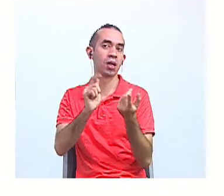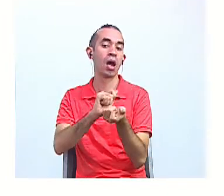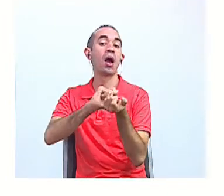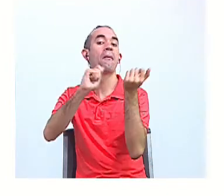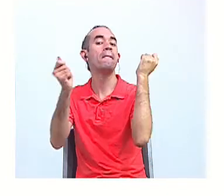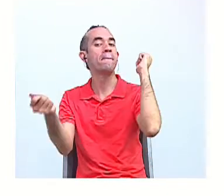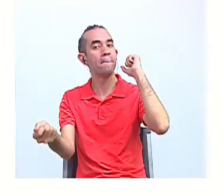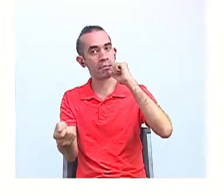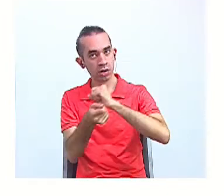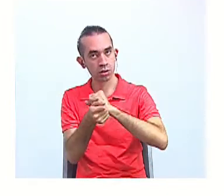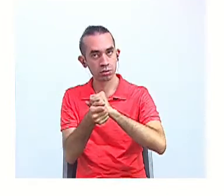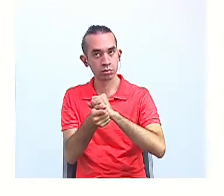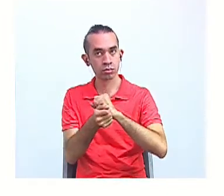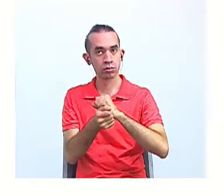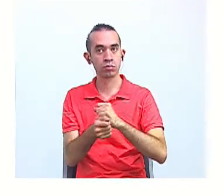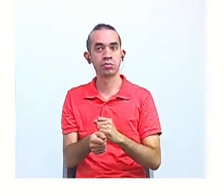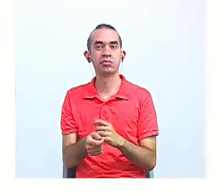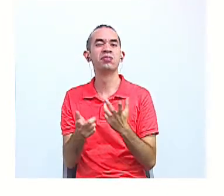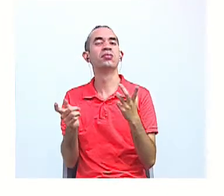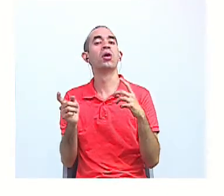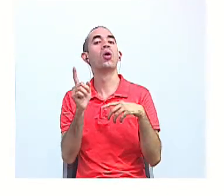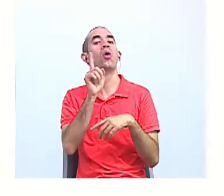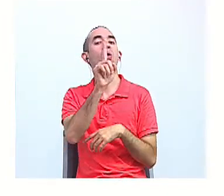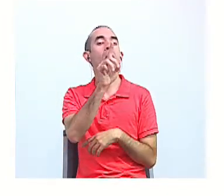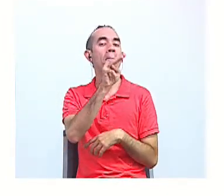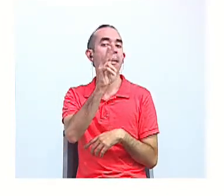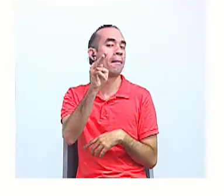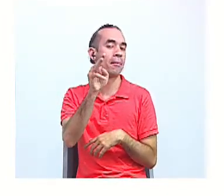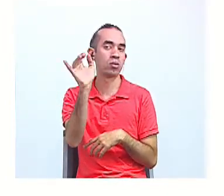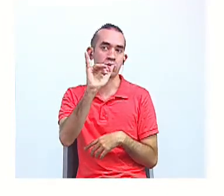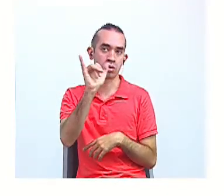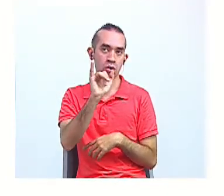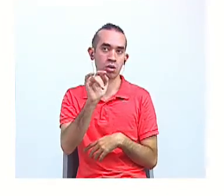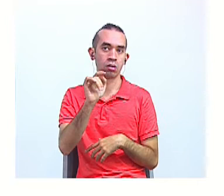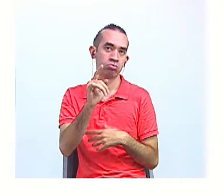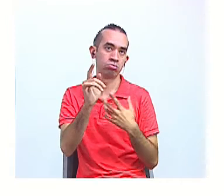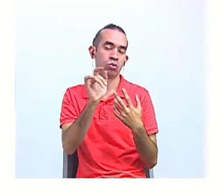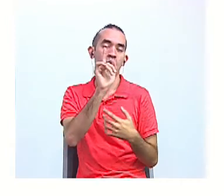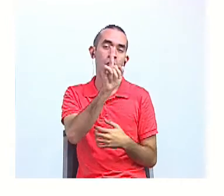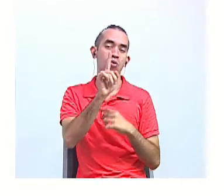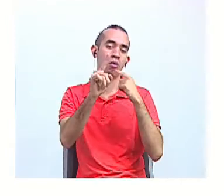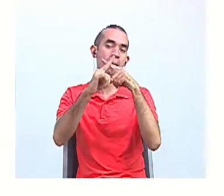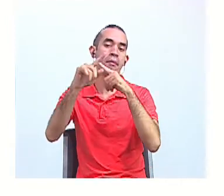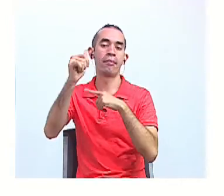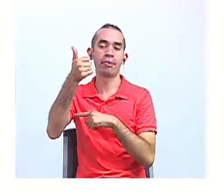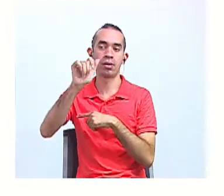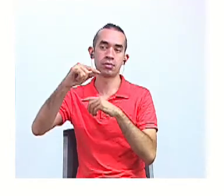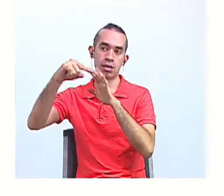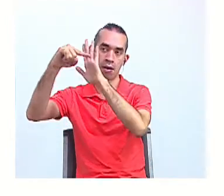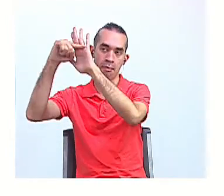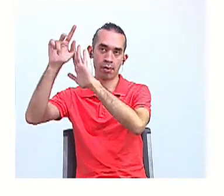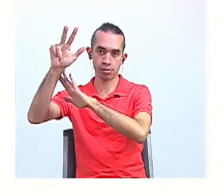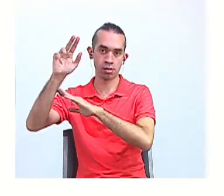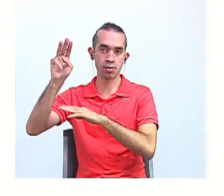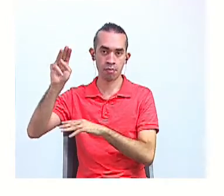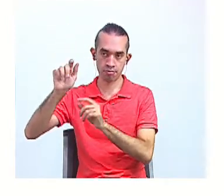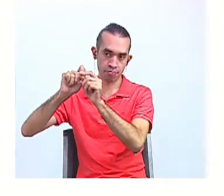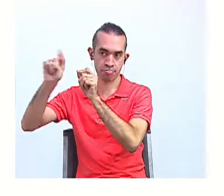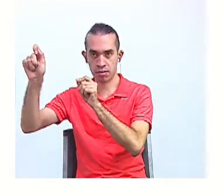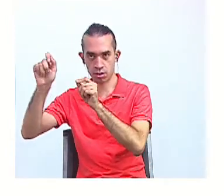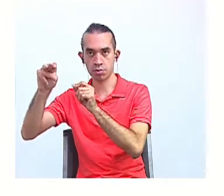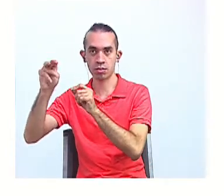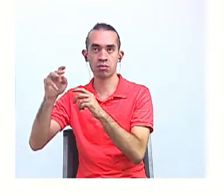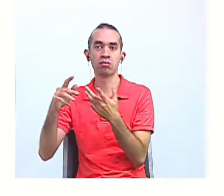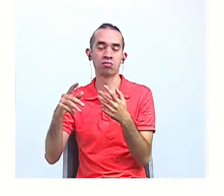conversión de 1 milímetro corresponde a 1 por 10 a la menos 3 metros. Colocamos milímetros